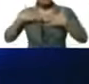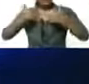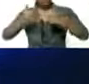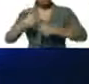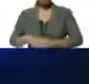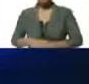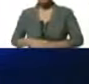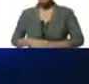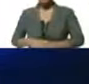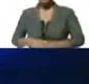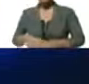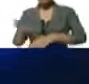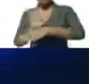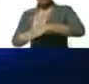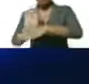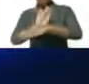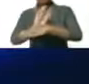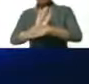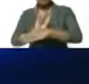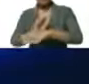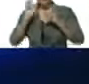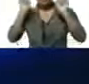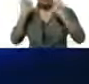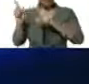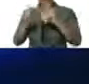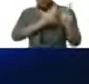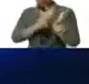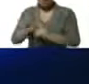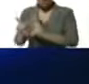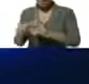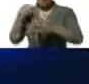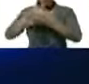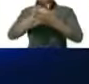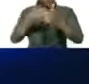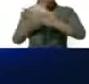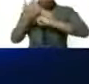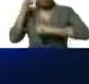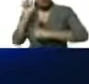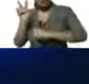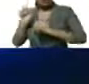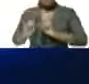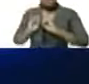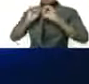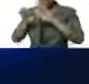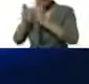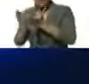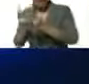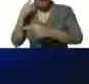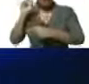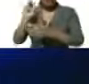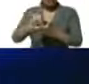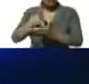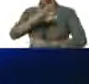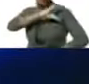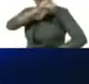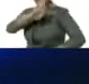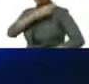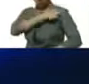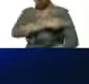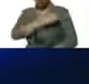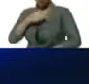y epidemiológicas en el marco de este programa de combate contra esta pandemia. Ha llegado el director del hospital